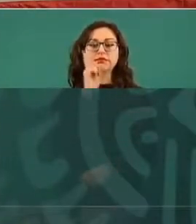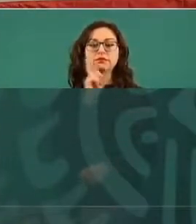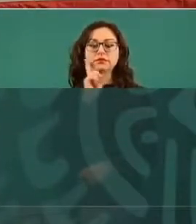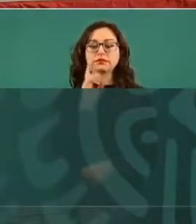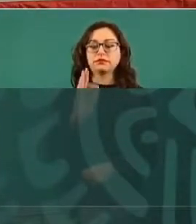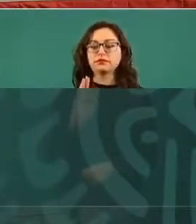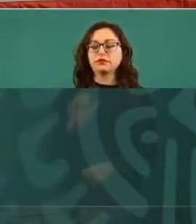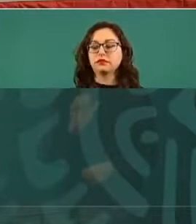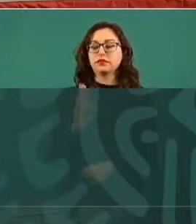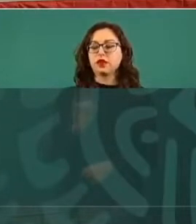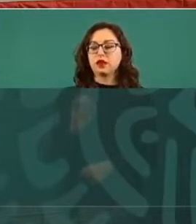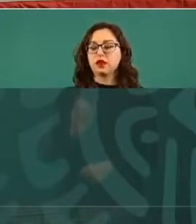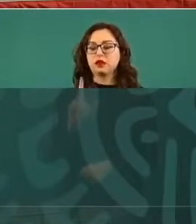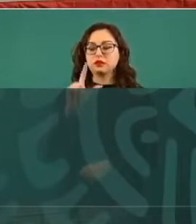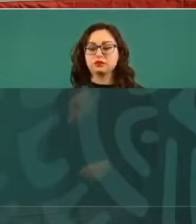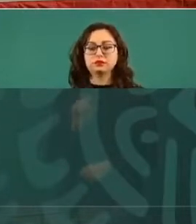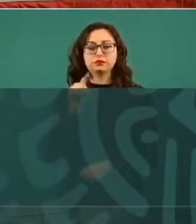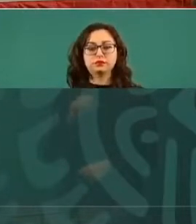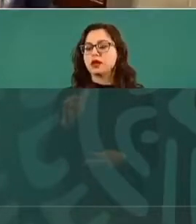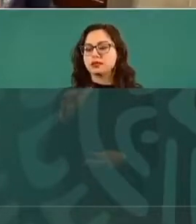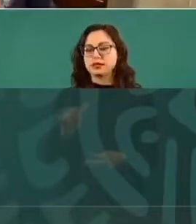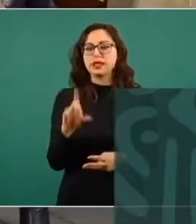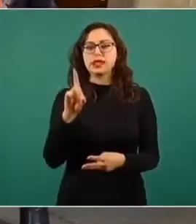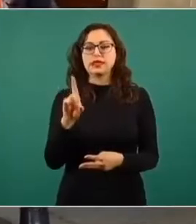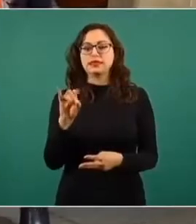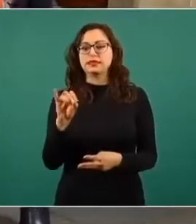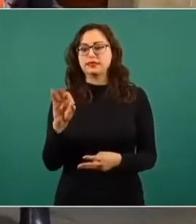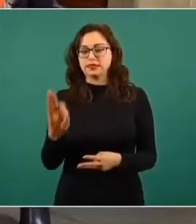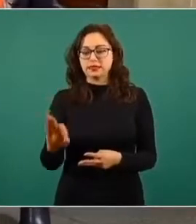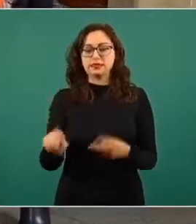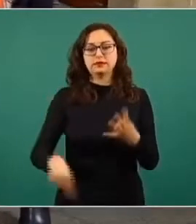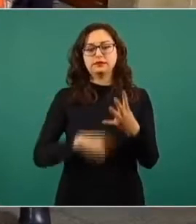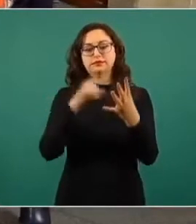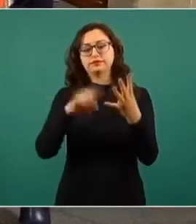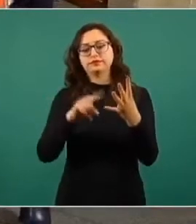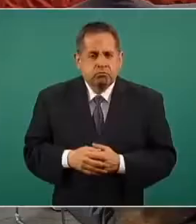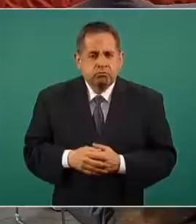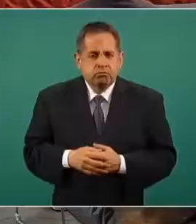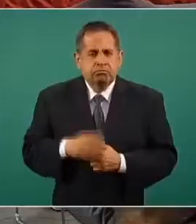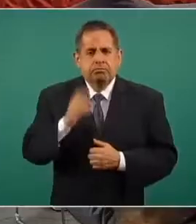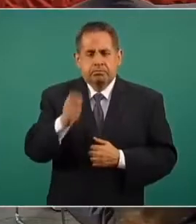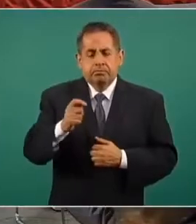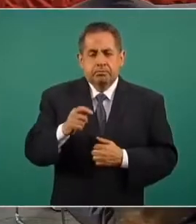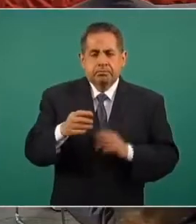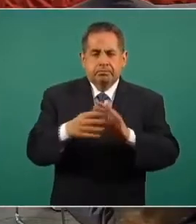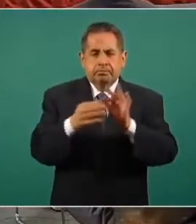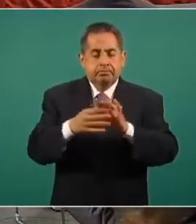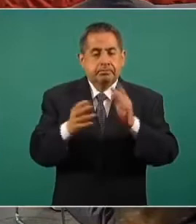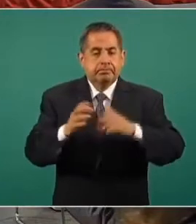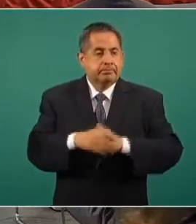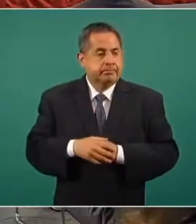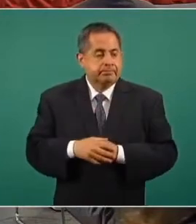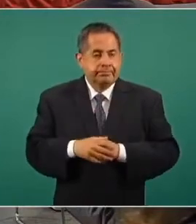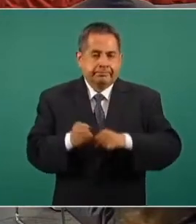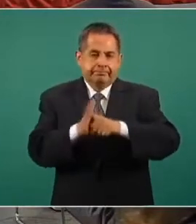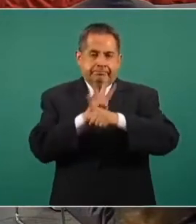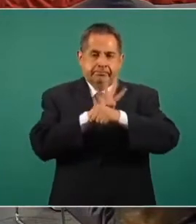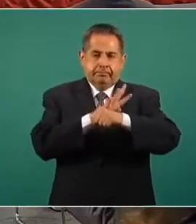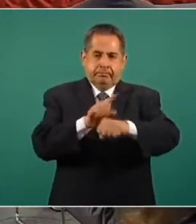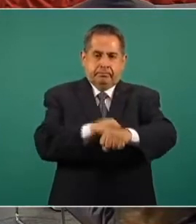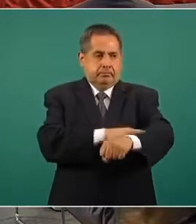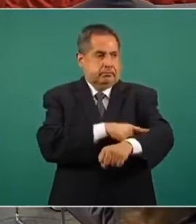de Gobernación, Olga Sánchez Cordero, la secretaria de Seguridad, Rosa Isela Rodríguez, y varias funcionarias del gobierno